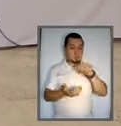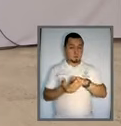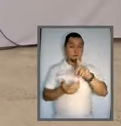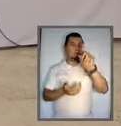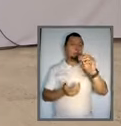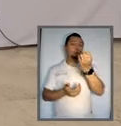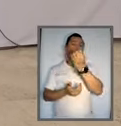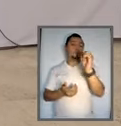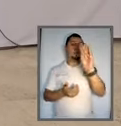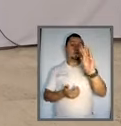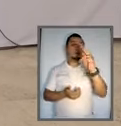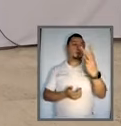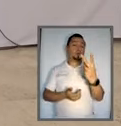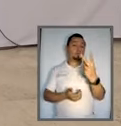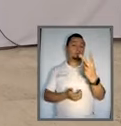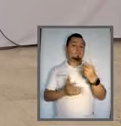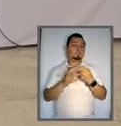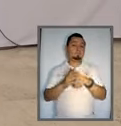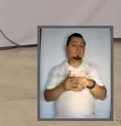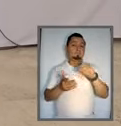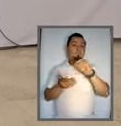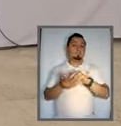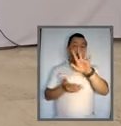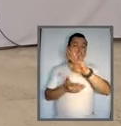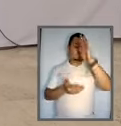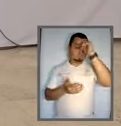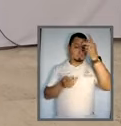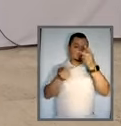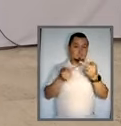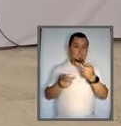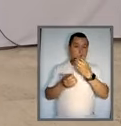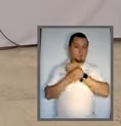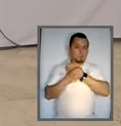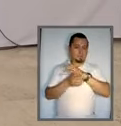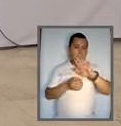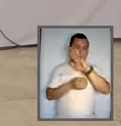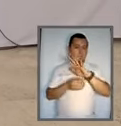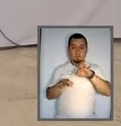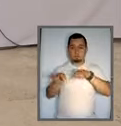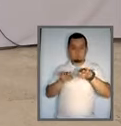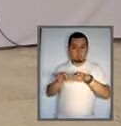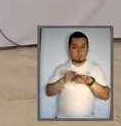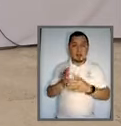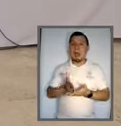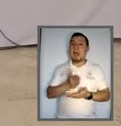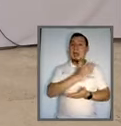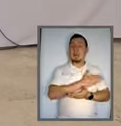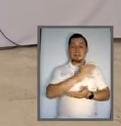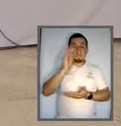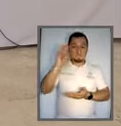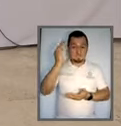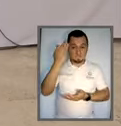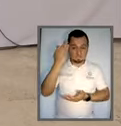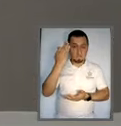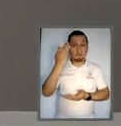año de 1992, a partir del Acuerdo Nacional para la Modernización de la Educación Básica, los trabajadores antes federales pasamos